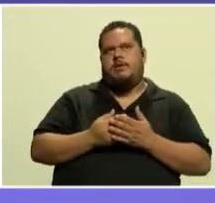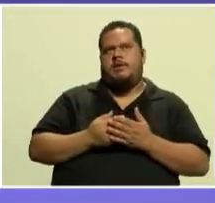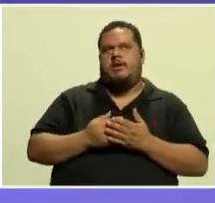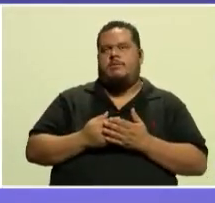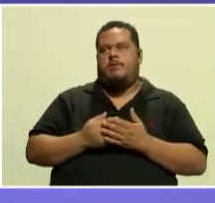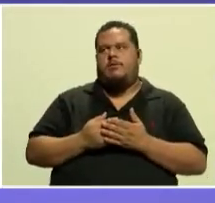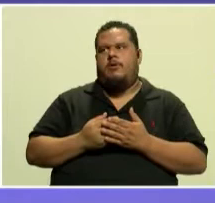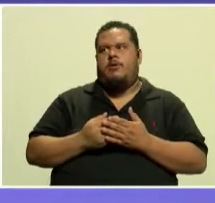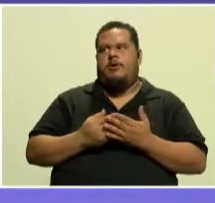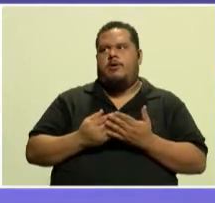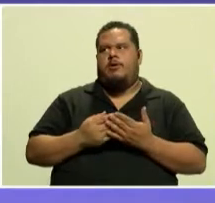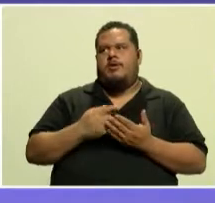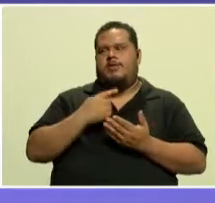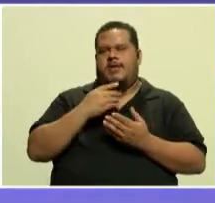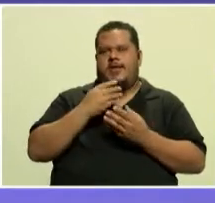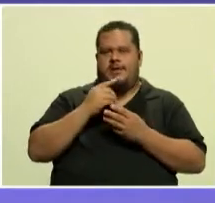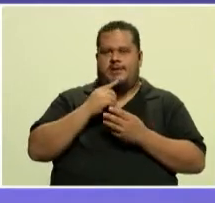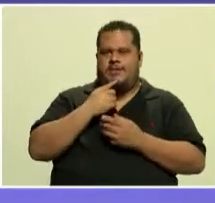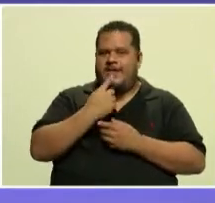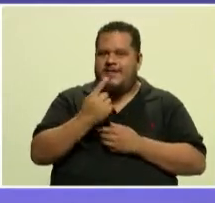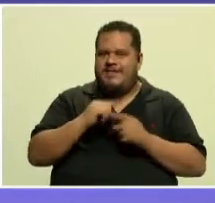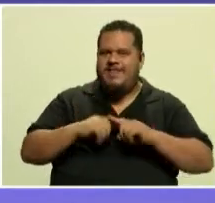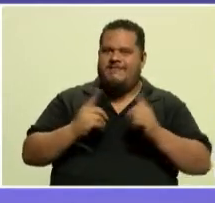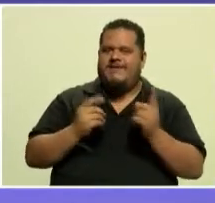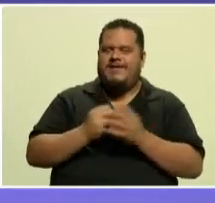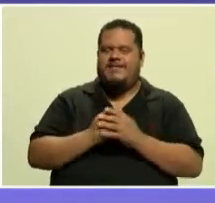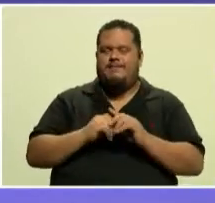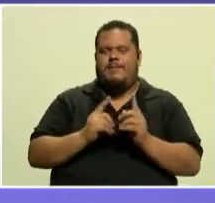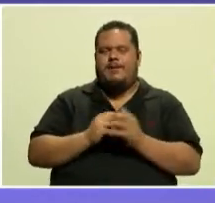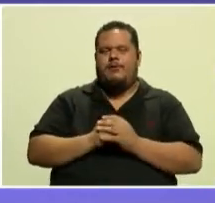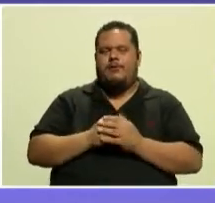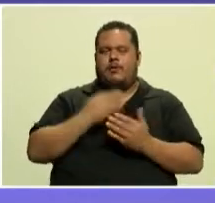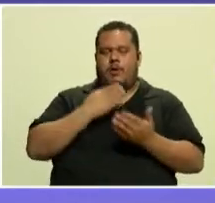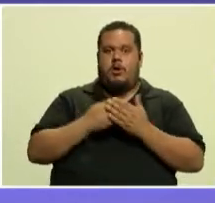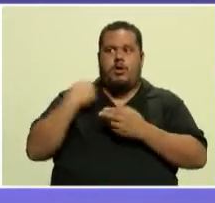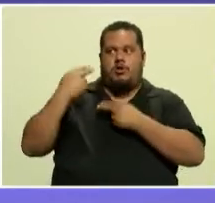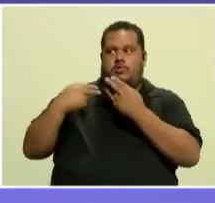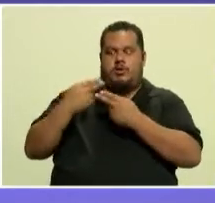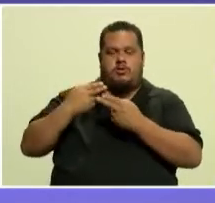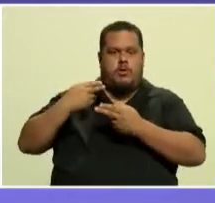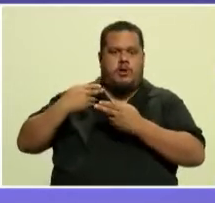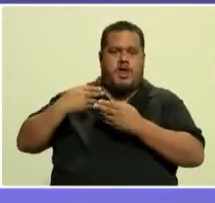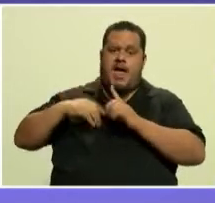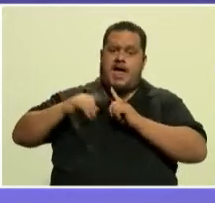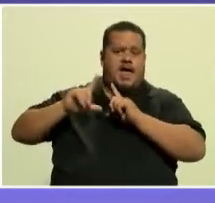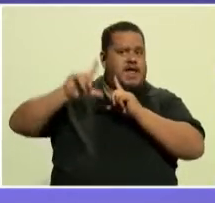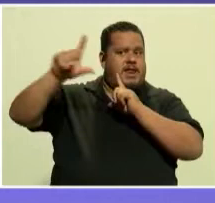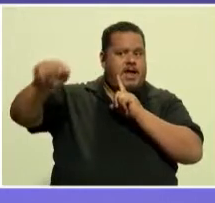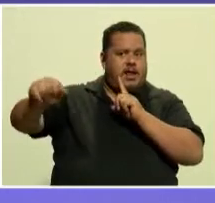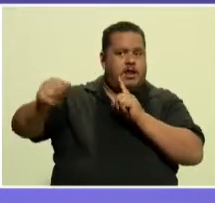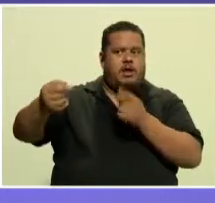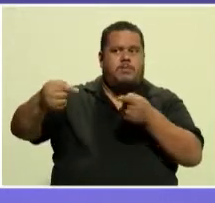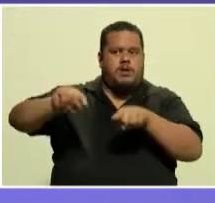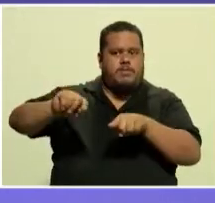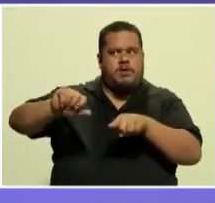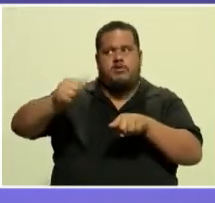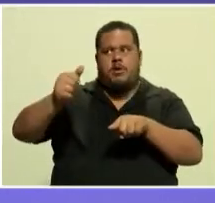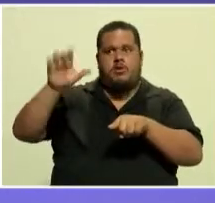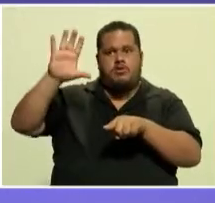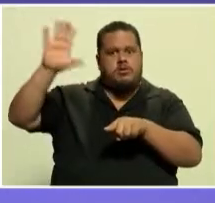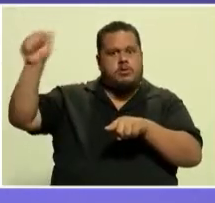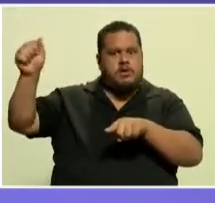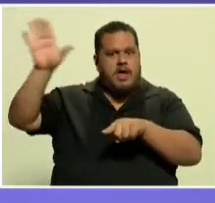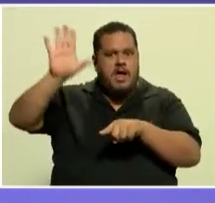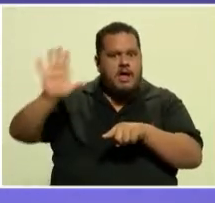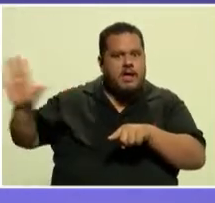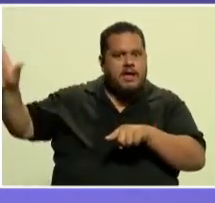Chen. Sí, es una historia lejana porque sucedió en otro continente, en una